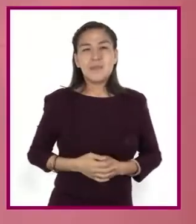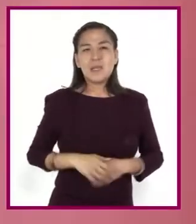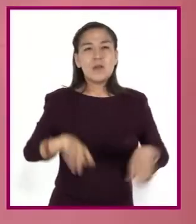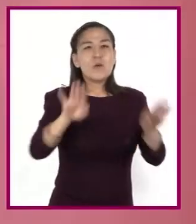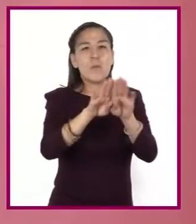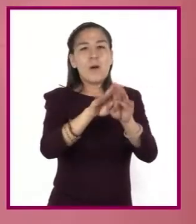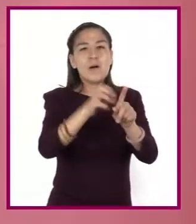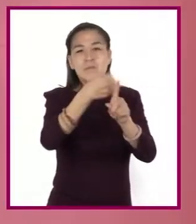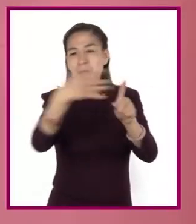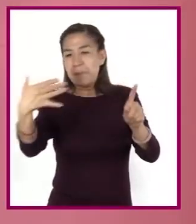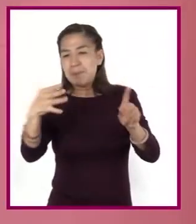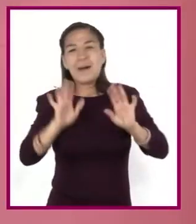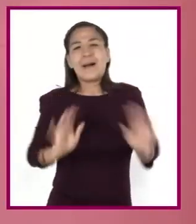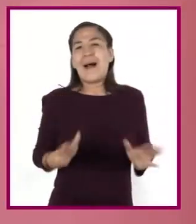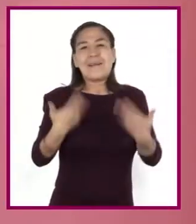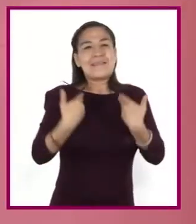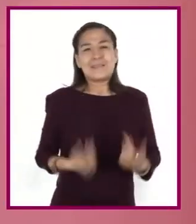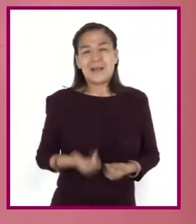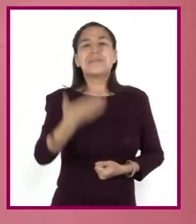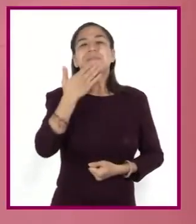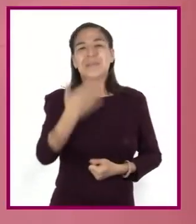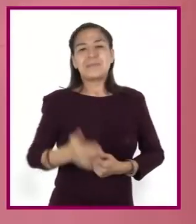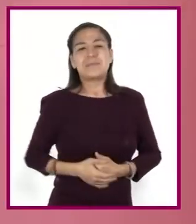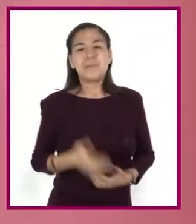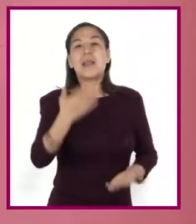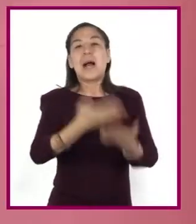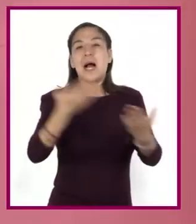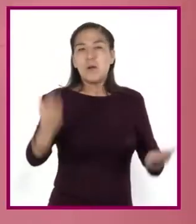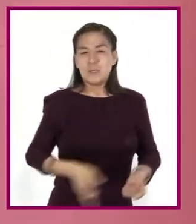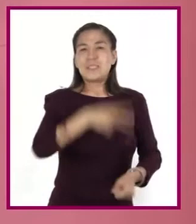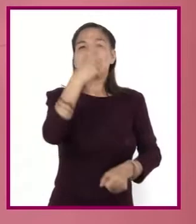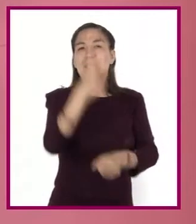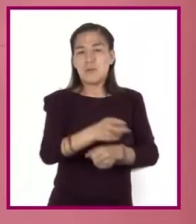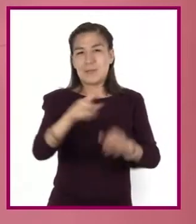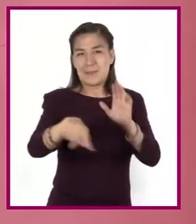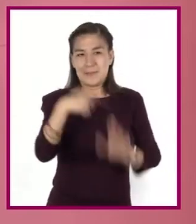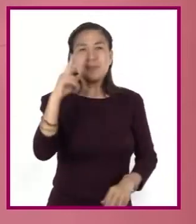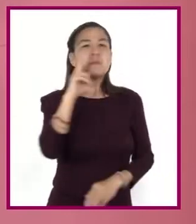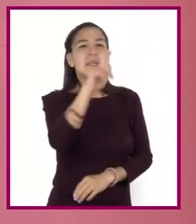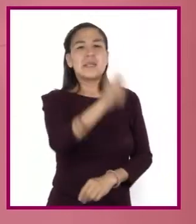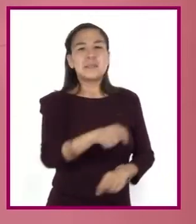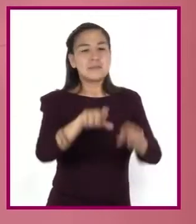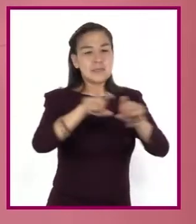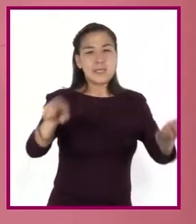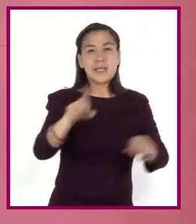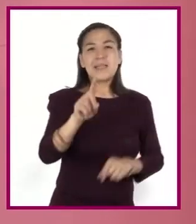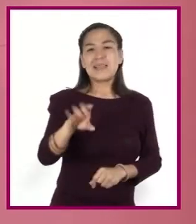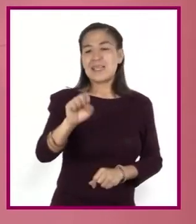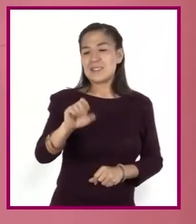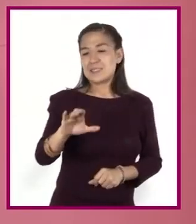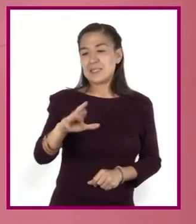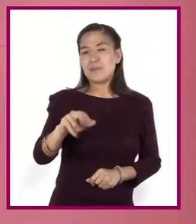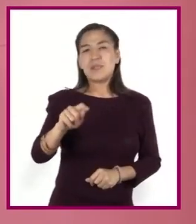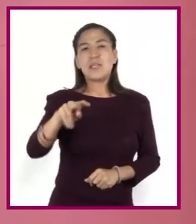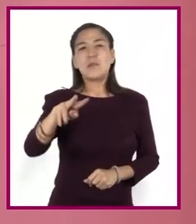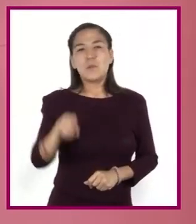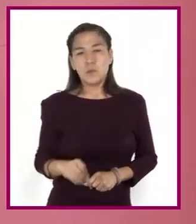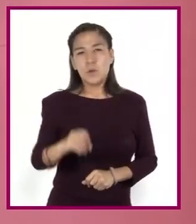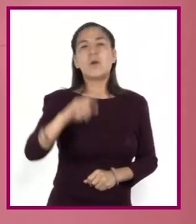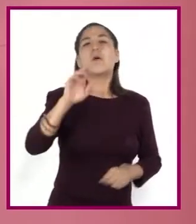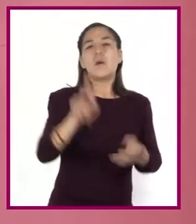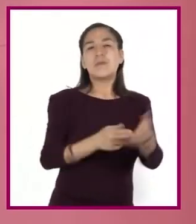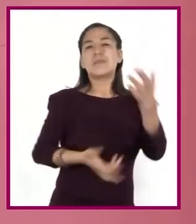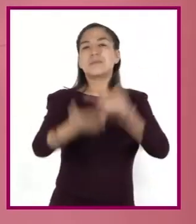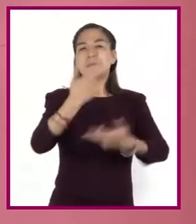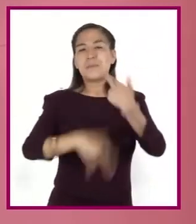describe. Bien, ahora veamos por segunda vez este resumen indicativo o descriptivo y recuperemos